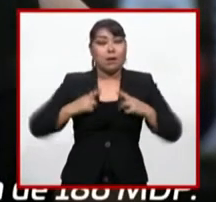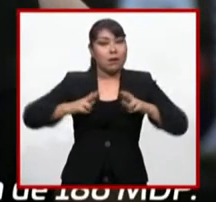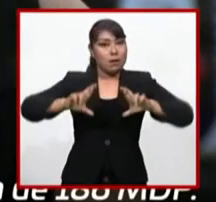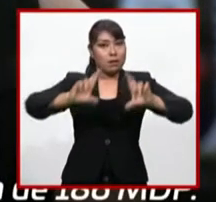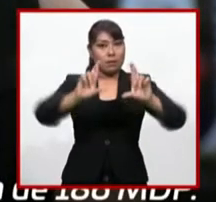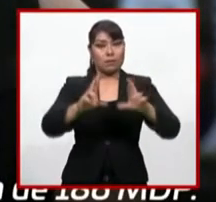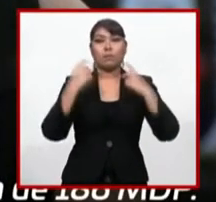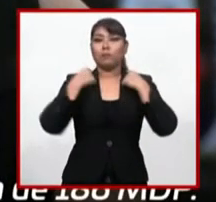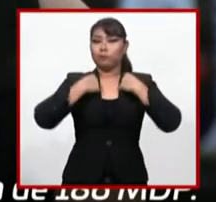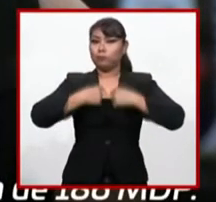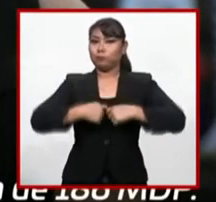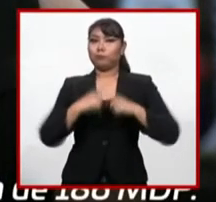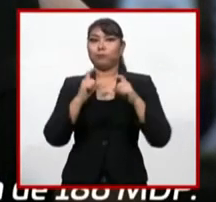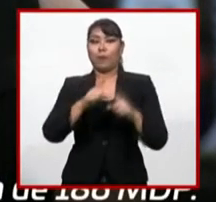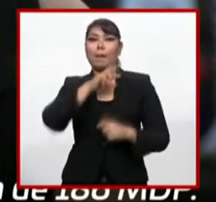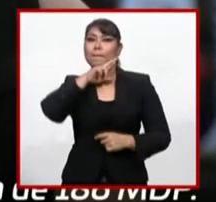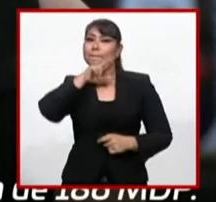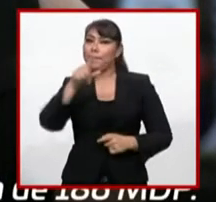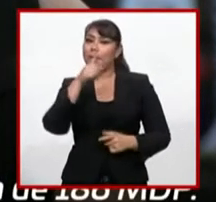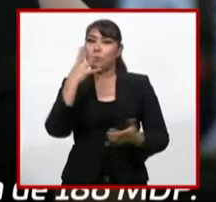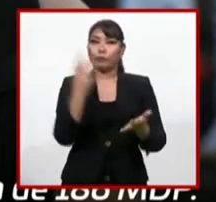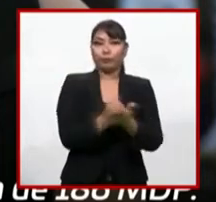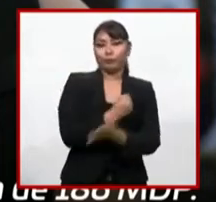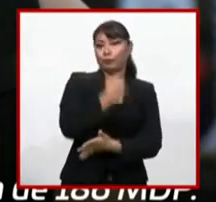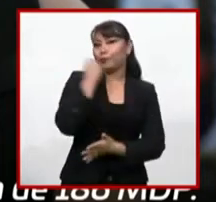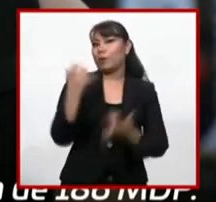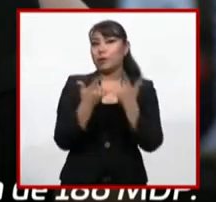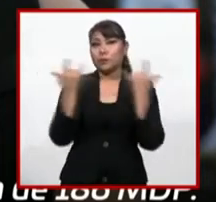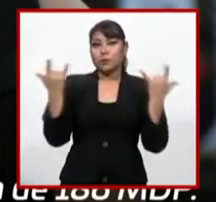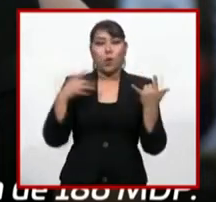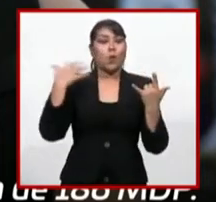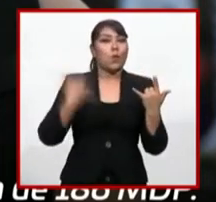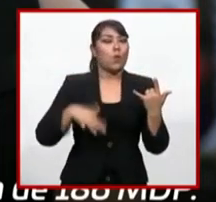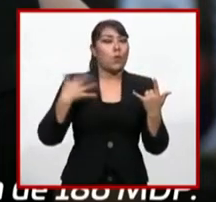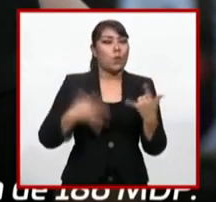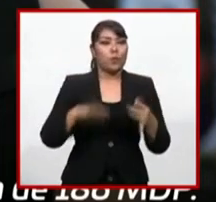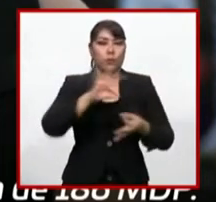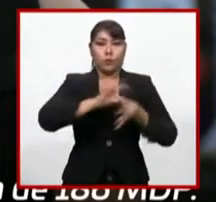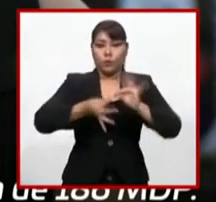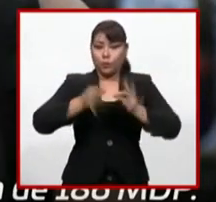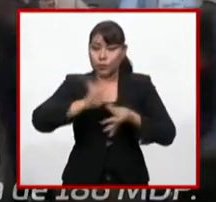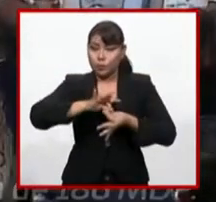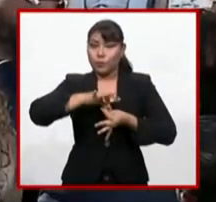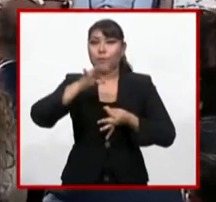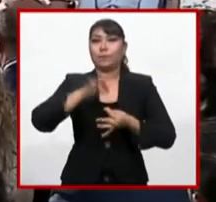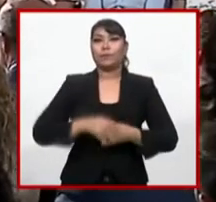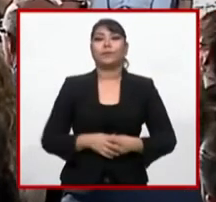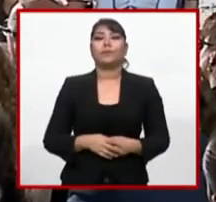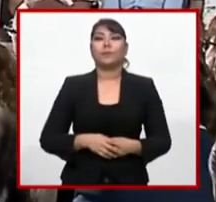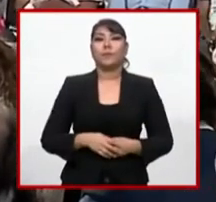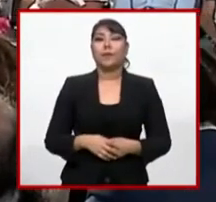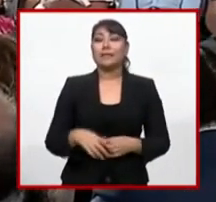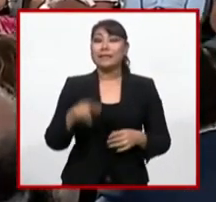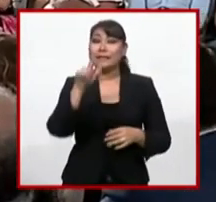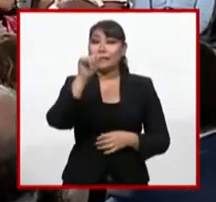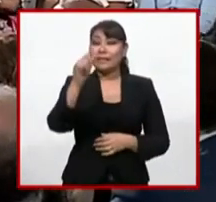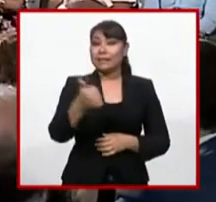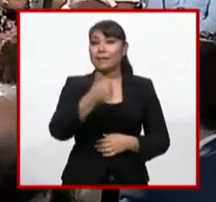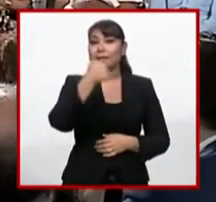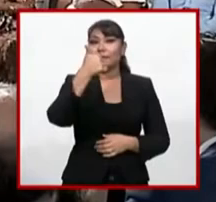tuvimos el mejor resultado histórico en la Olimpiada y para Olimpiada, con más de